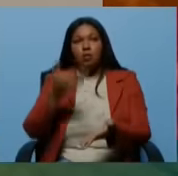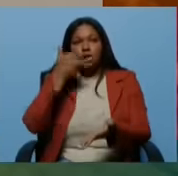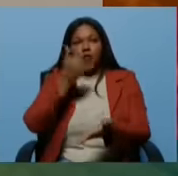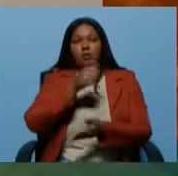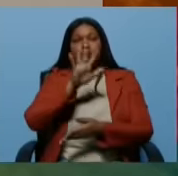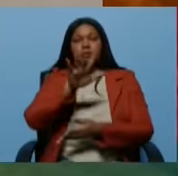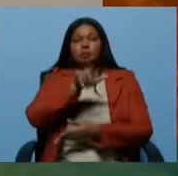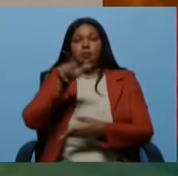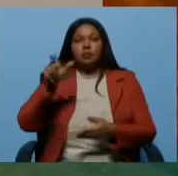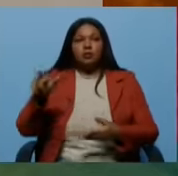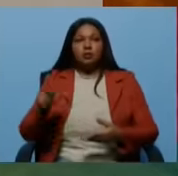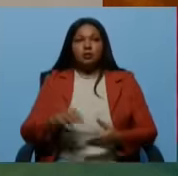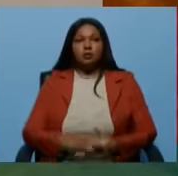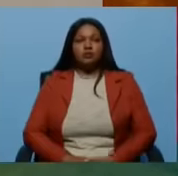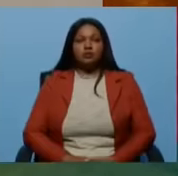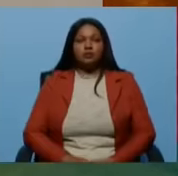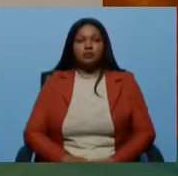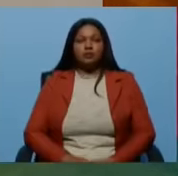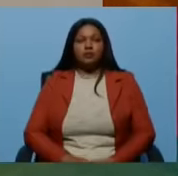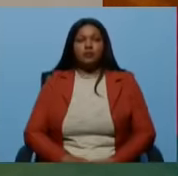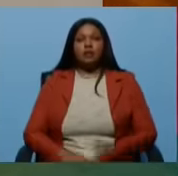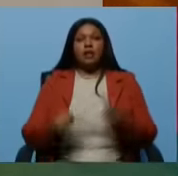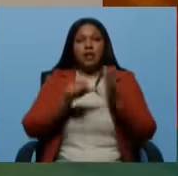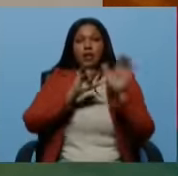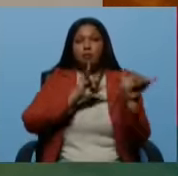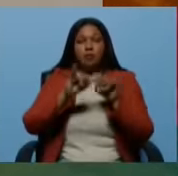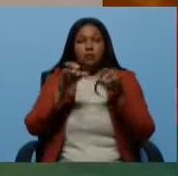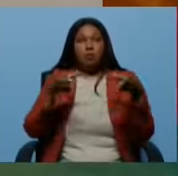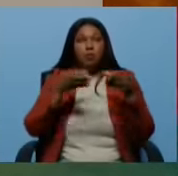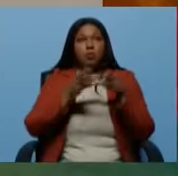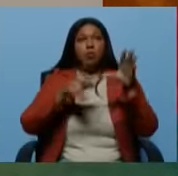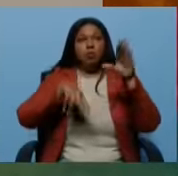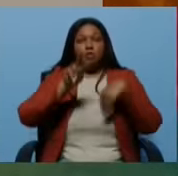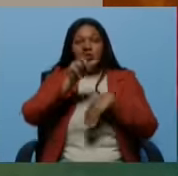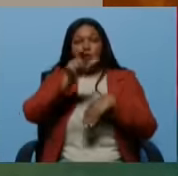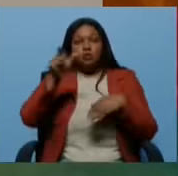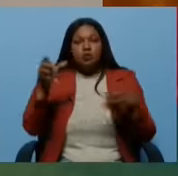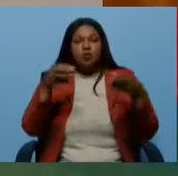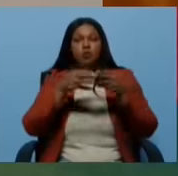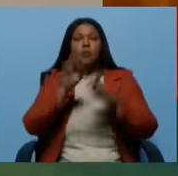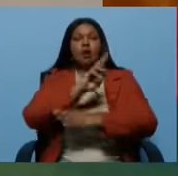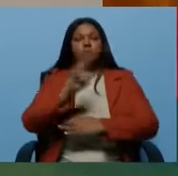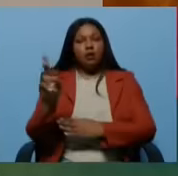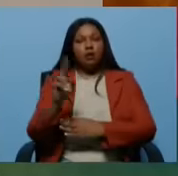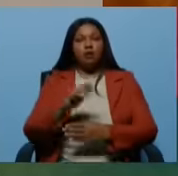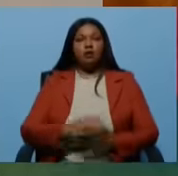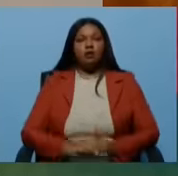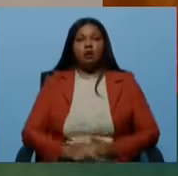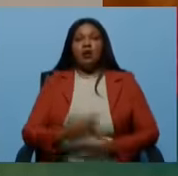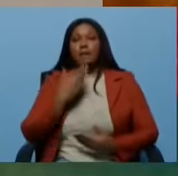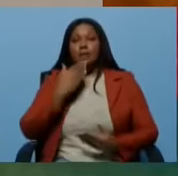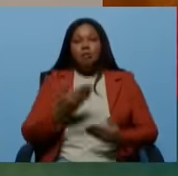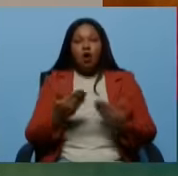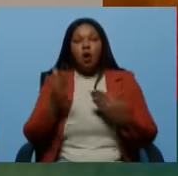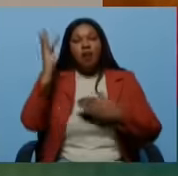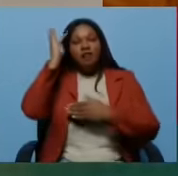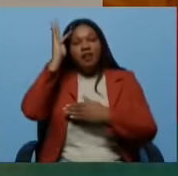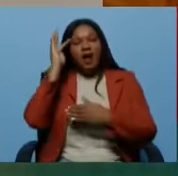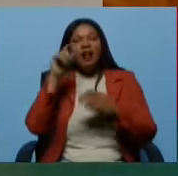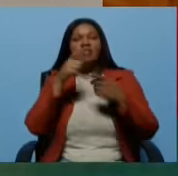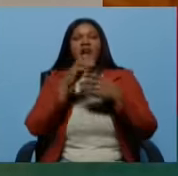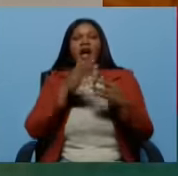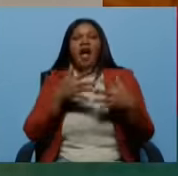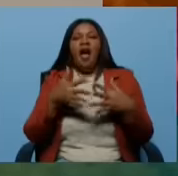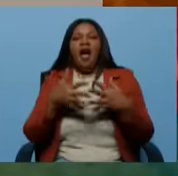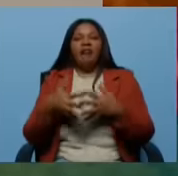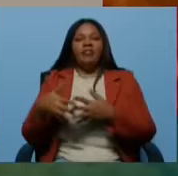5 tripulantes iraníes. Ese mismo día, un grupo de 12 senadores del Partido Republicano le pidió al fiscal general de Estados Unidos,